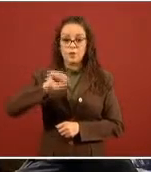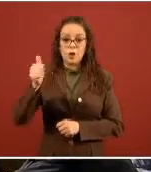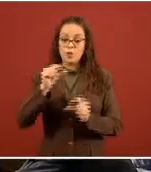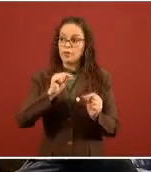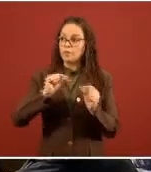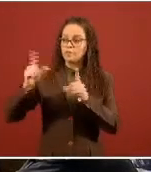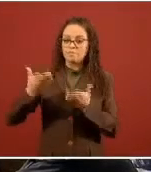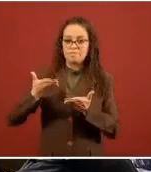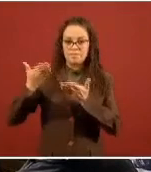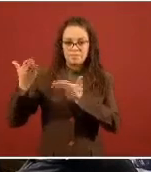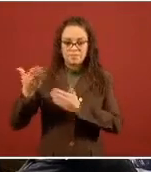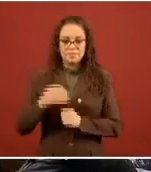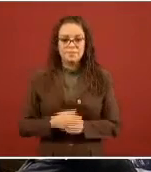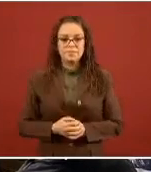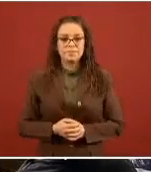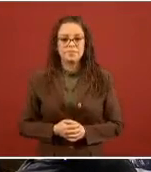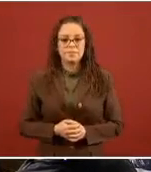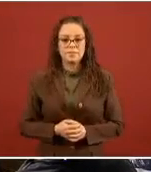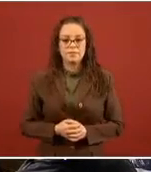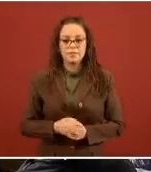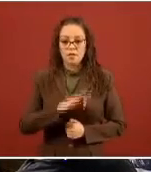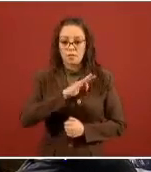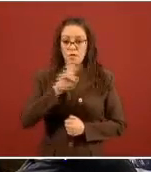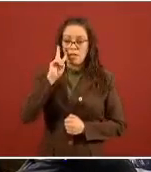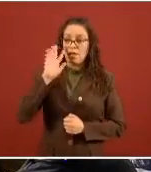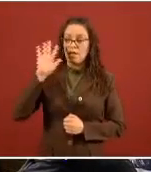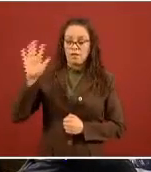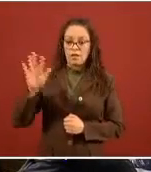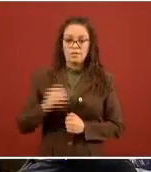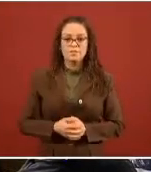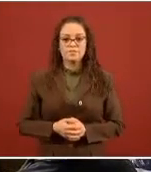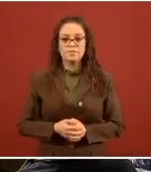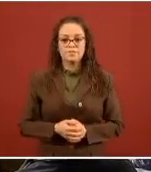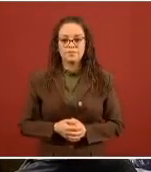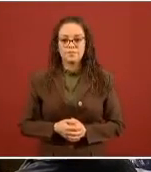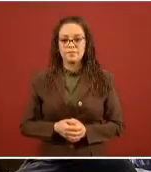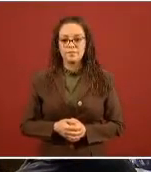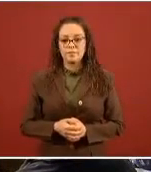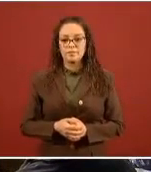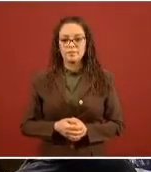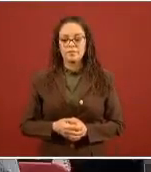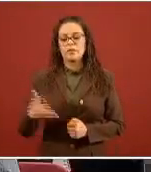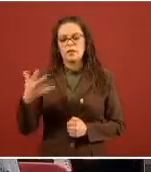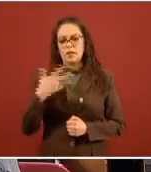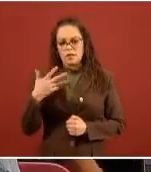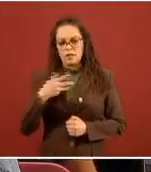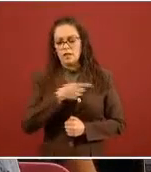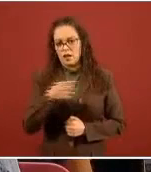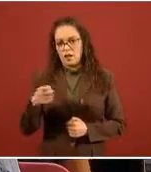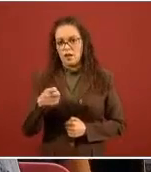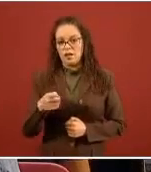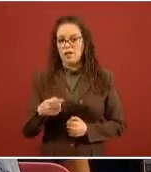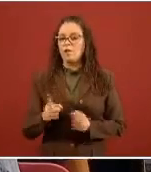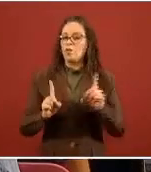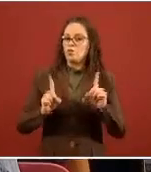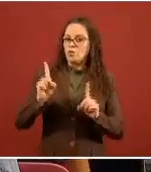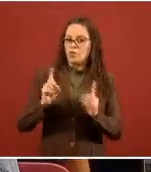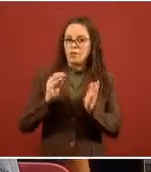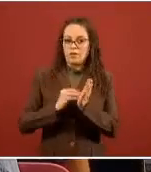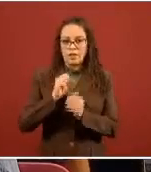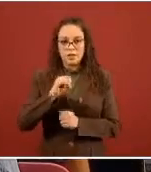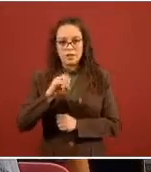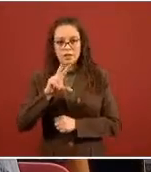diapositiva, tenemos también estas categorías para los casos que aún son sospechosos. Si recuerdan, decíamos en la